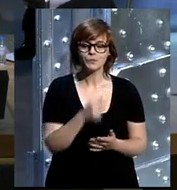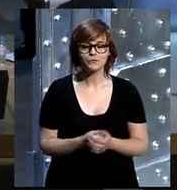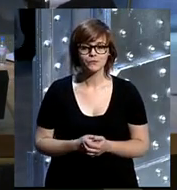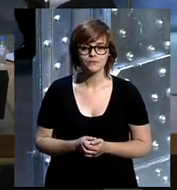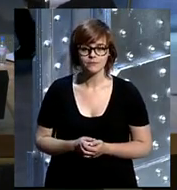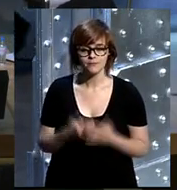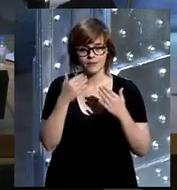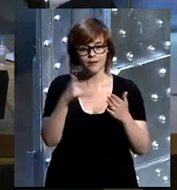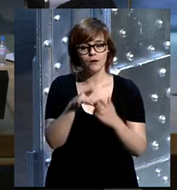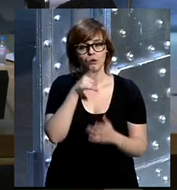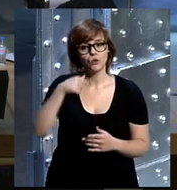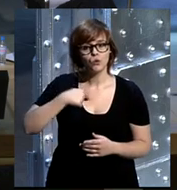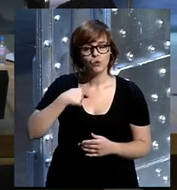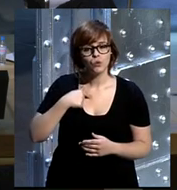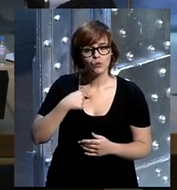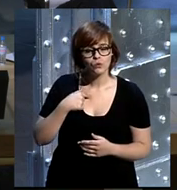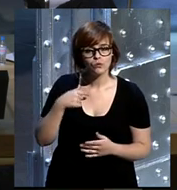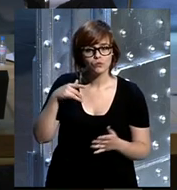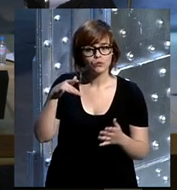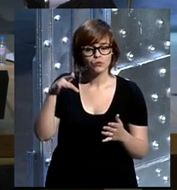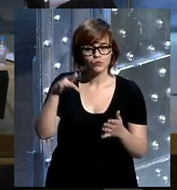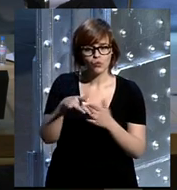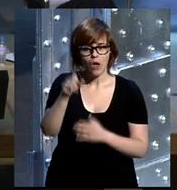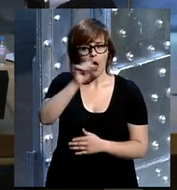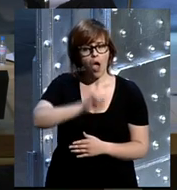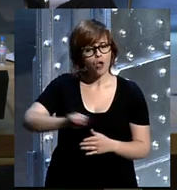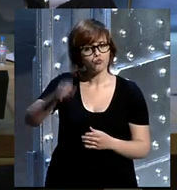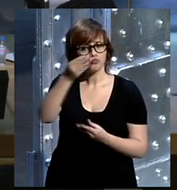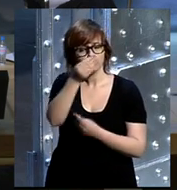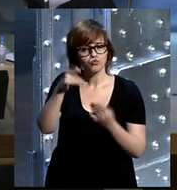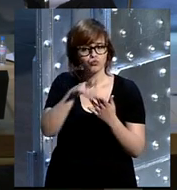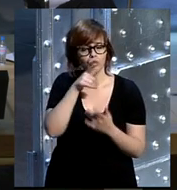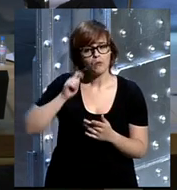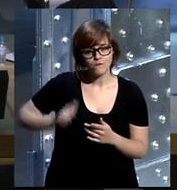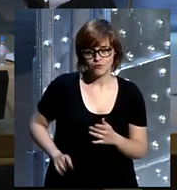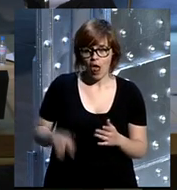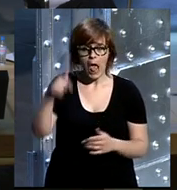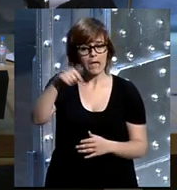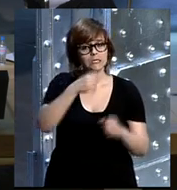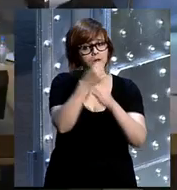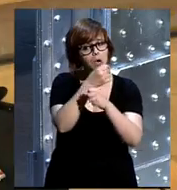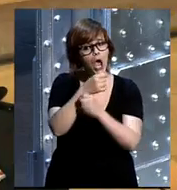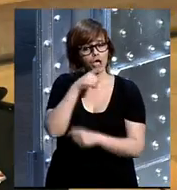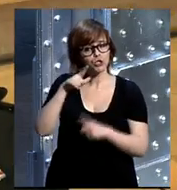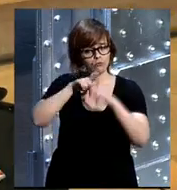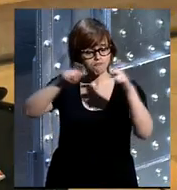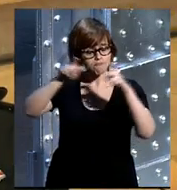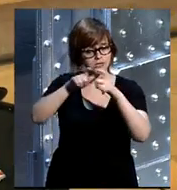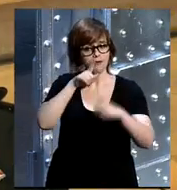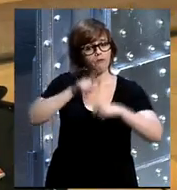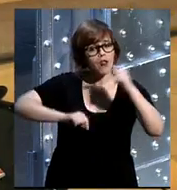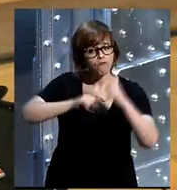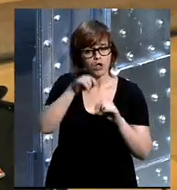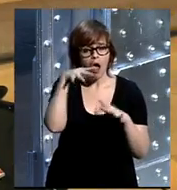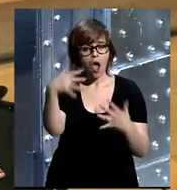allí. Mi nombre es Pepe Rocillo y aunque estuve muchos años de profesional en esta casa, en Telefónica, ahora me dedico